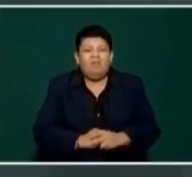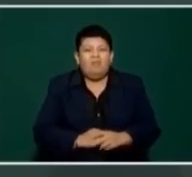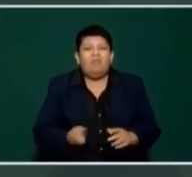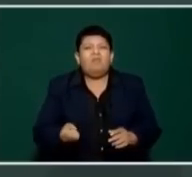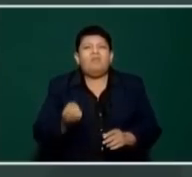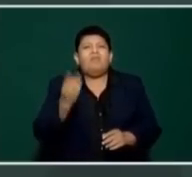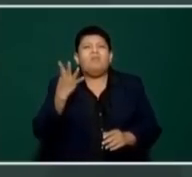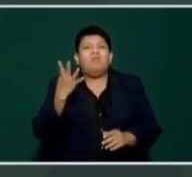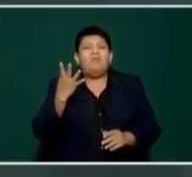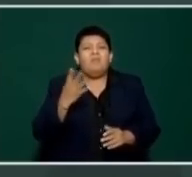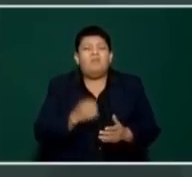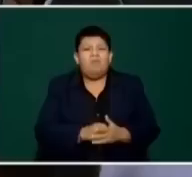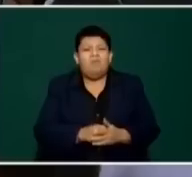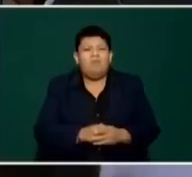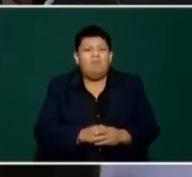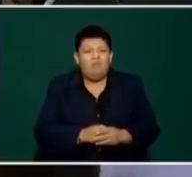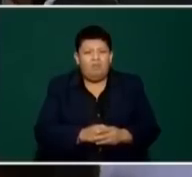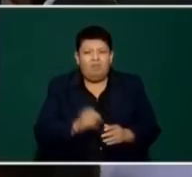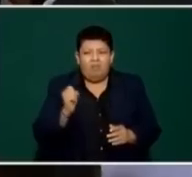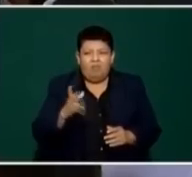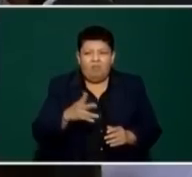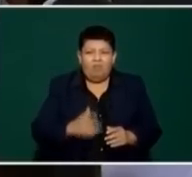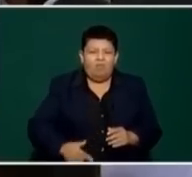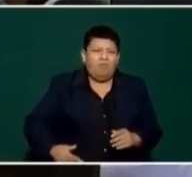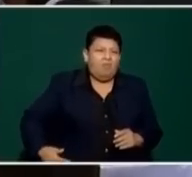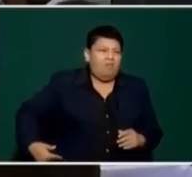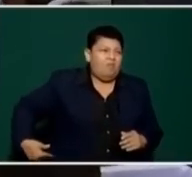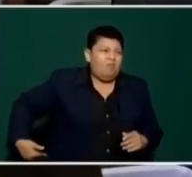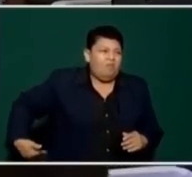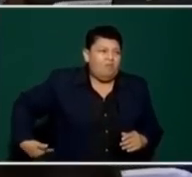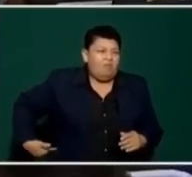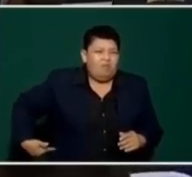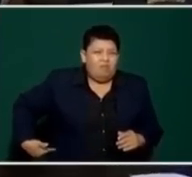¿Cuántas? Según el gobierno. Bueno,